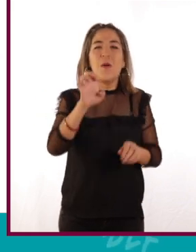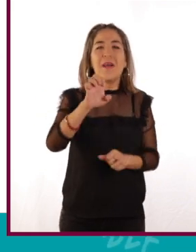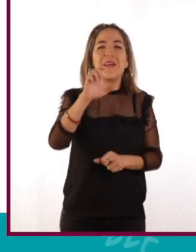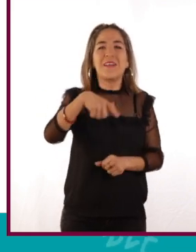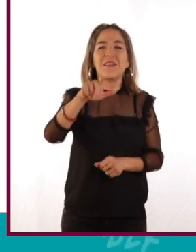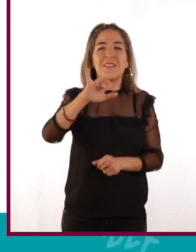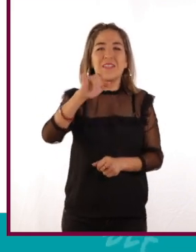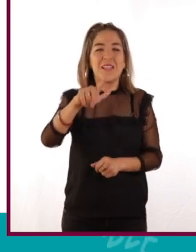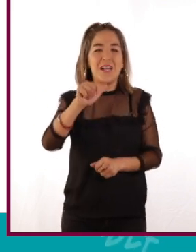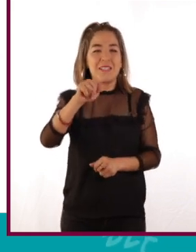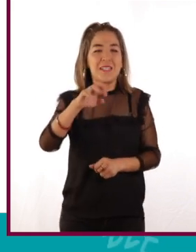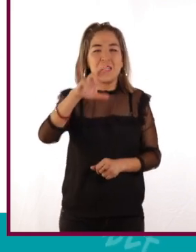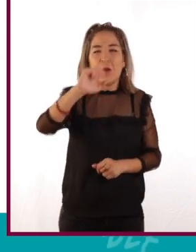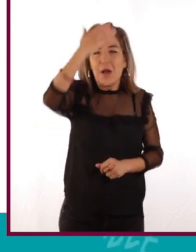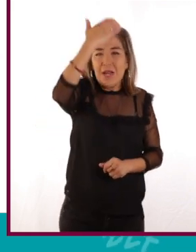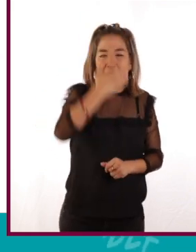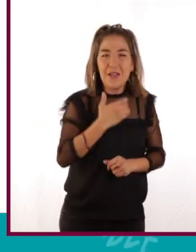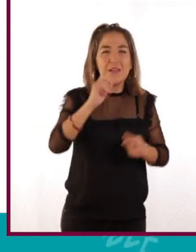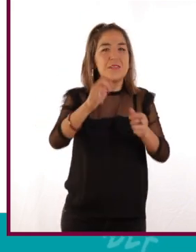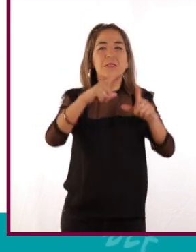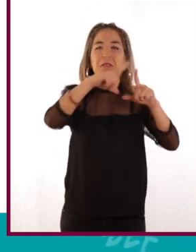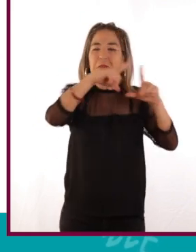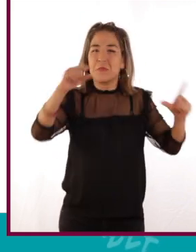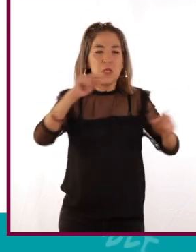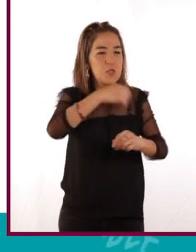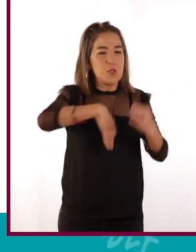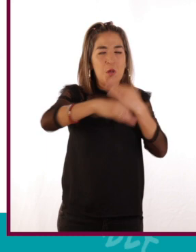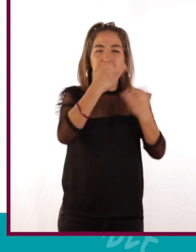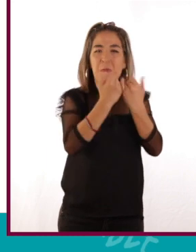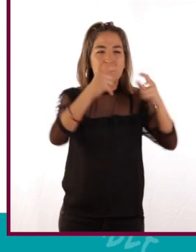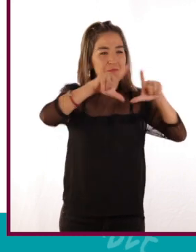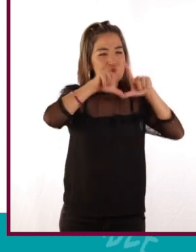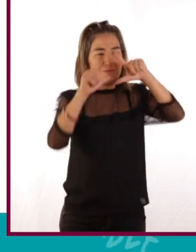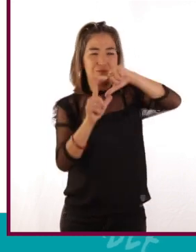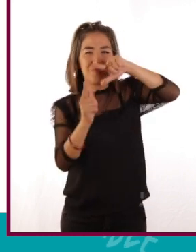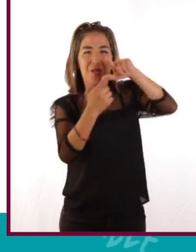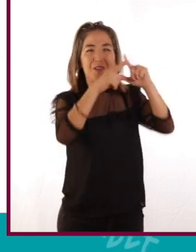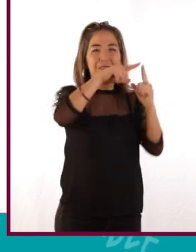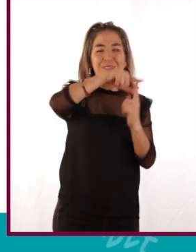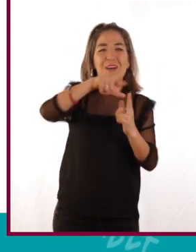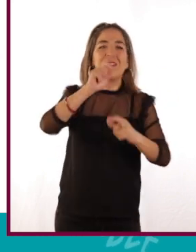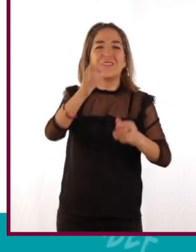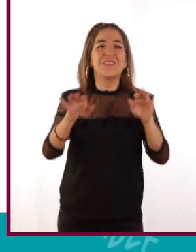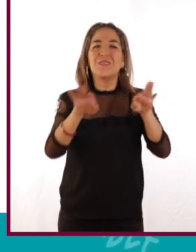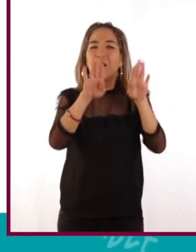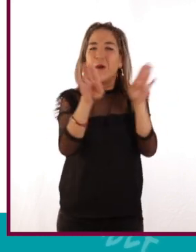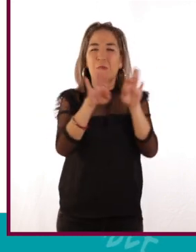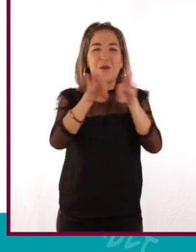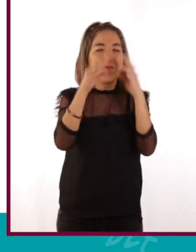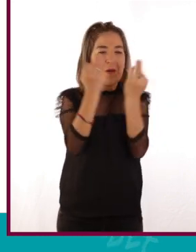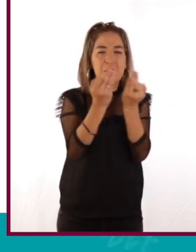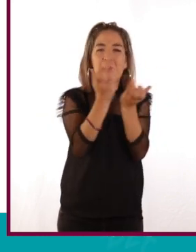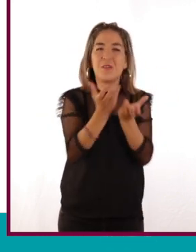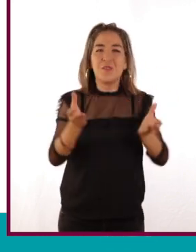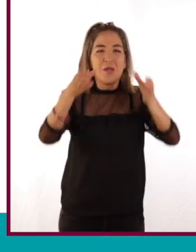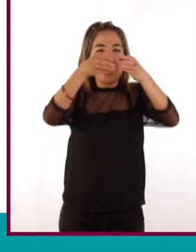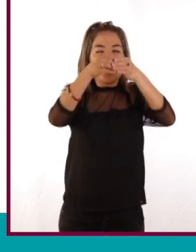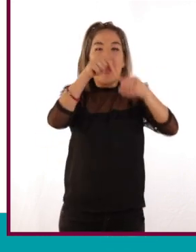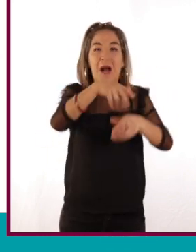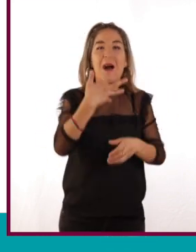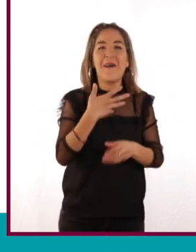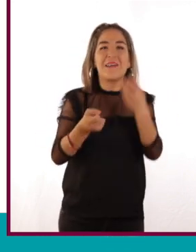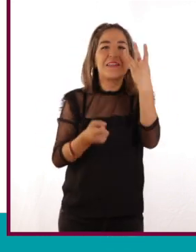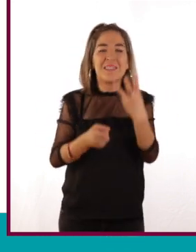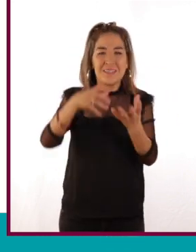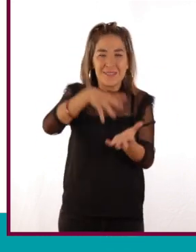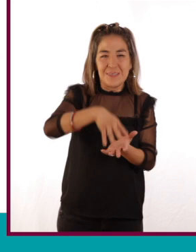triángulos equiláteros, entonces son polígonos regulares, todos son triángulos equiláteros, y alrededor de cada uno de los vértices o de las esquinitas hay